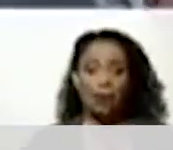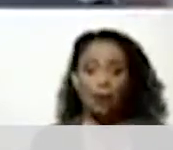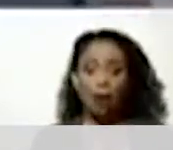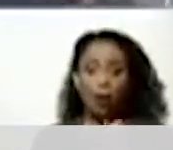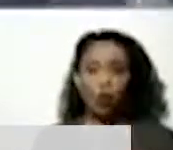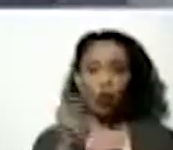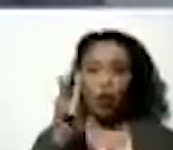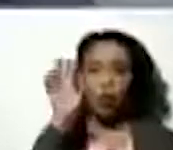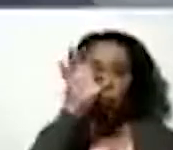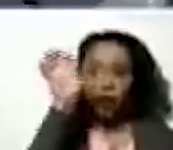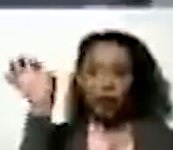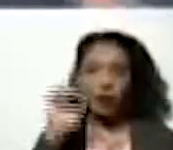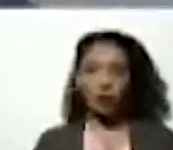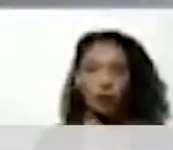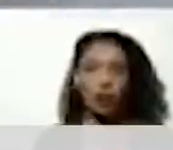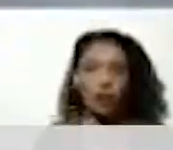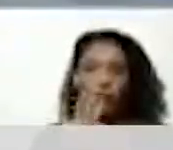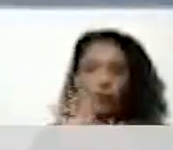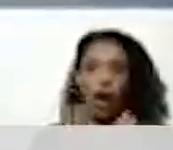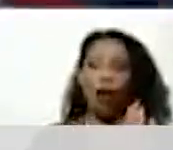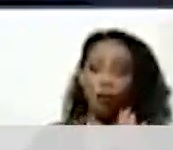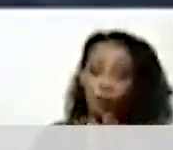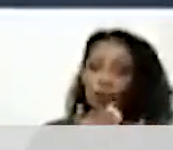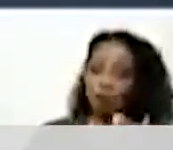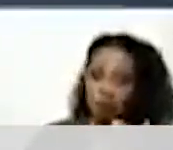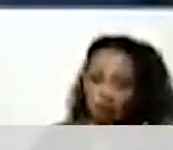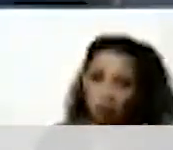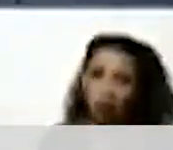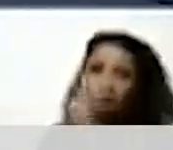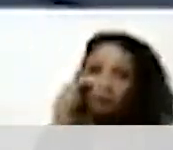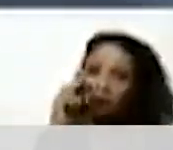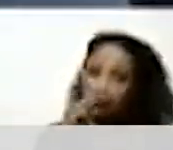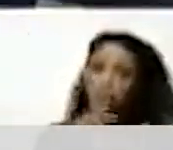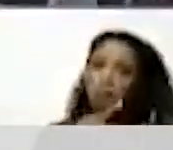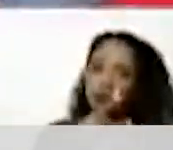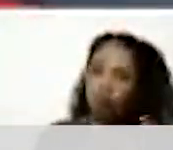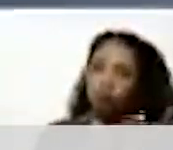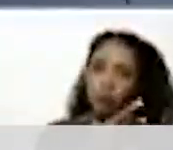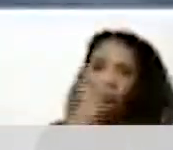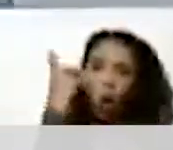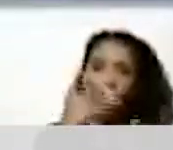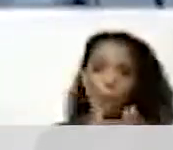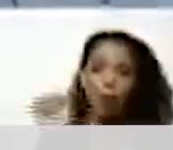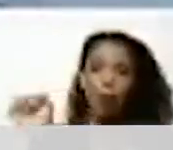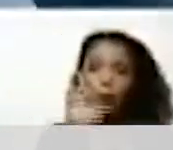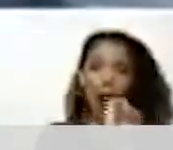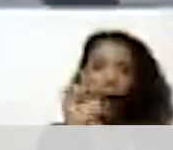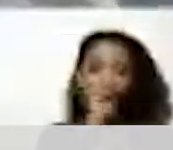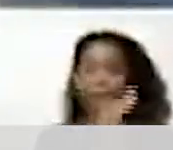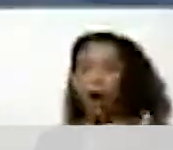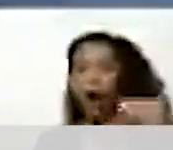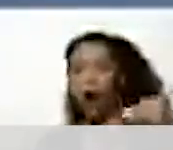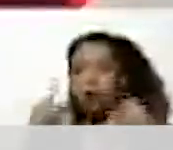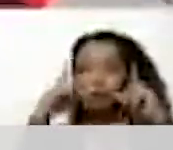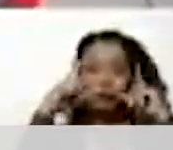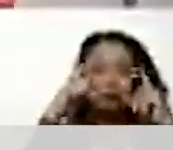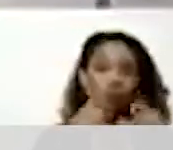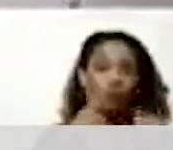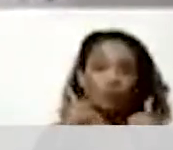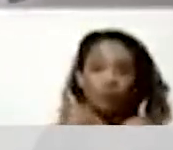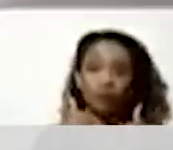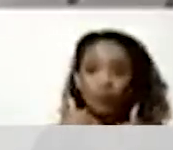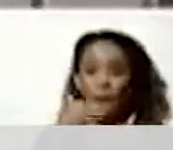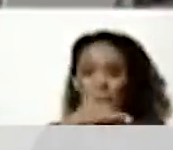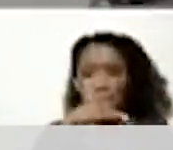Binacional, ya están en marcha, ya están embarcando los primeros 1,000 vehículos de alto rendimiento, de muy